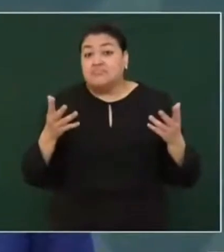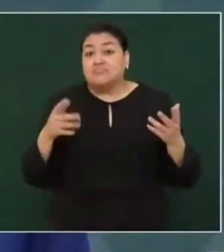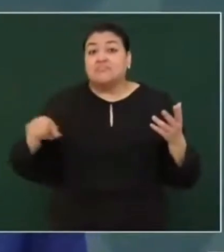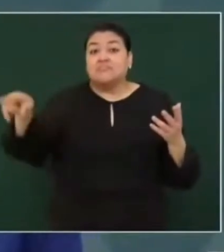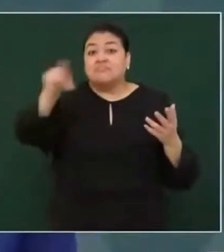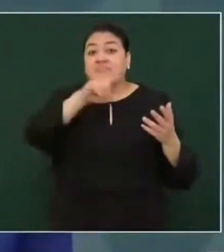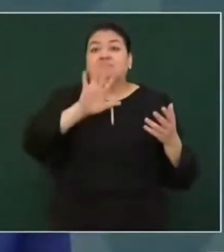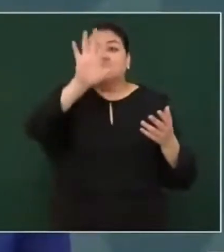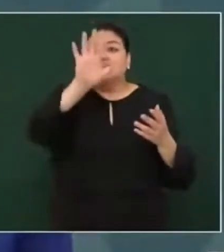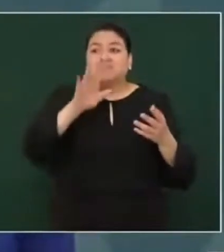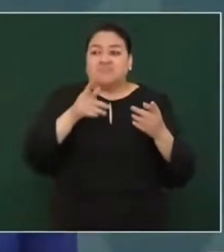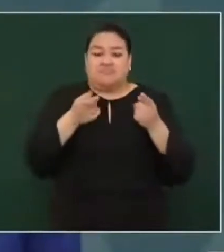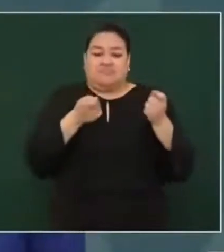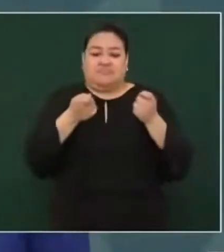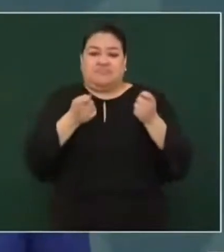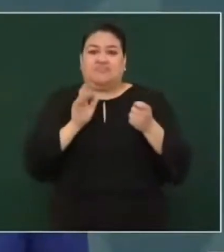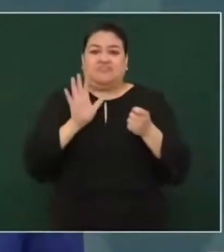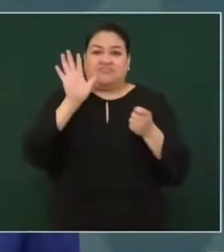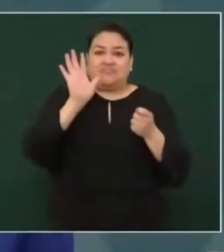como gobiernos